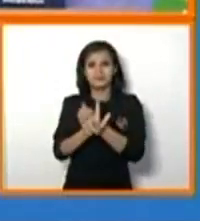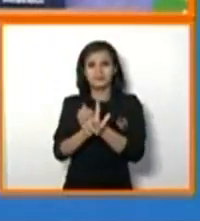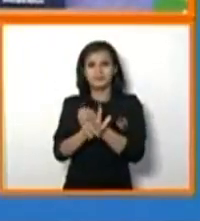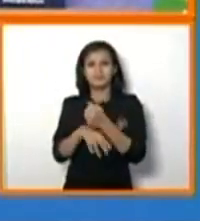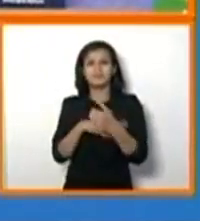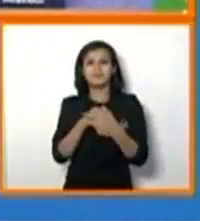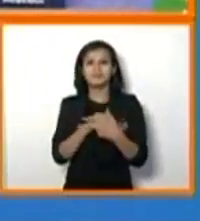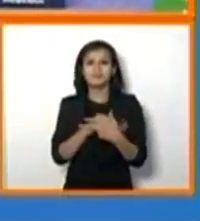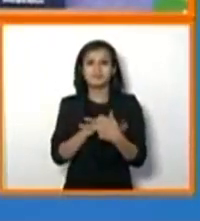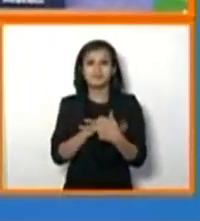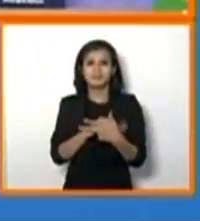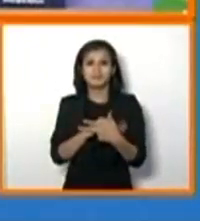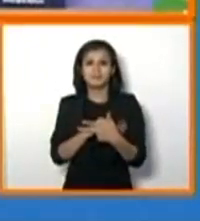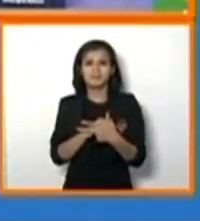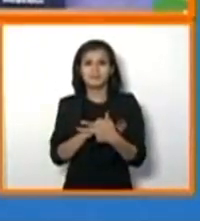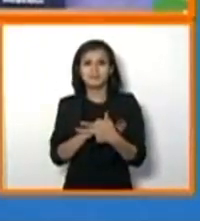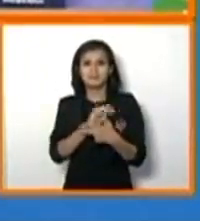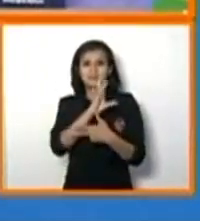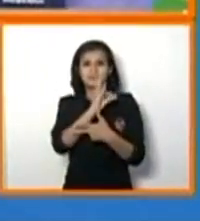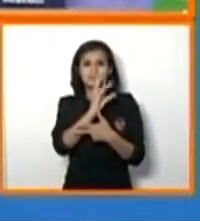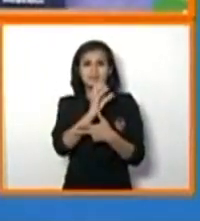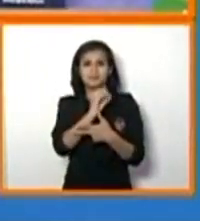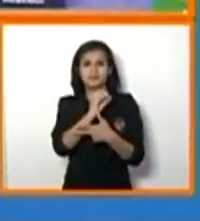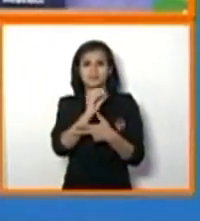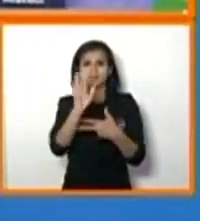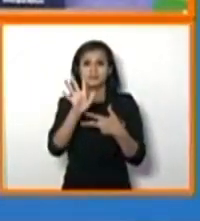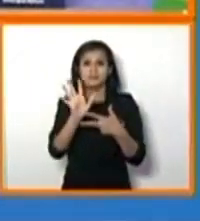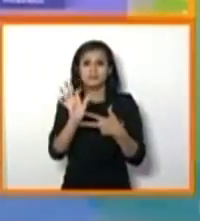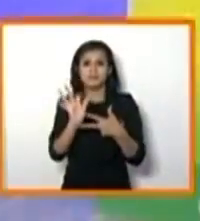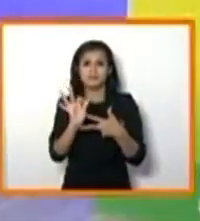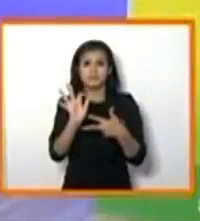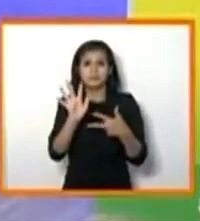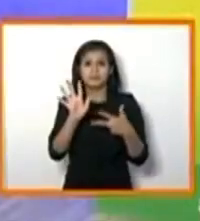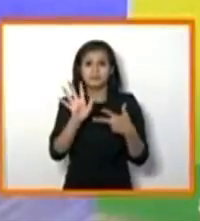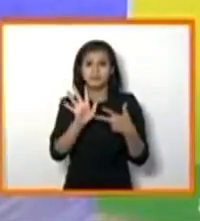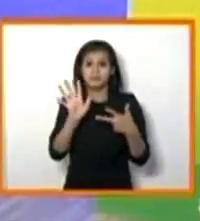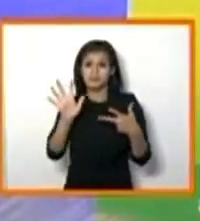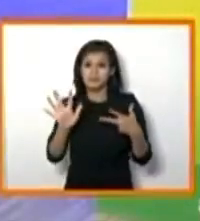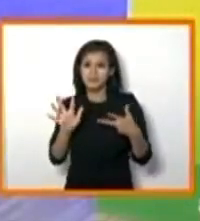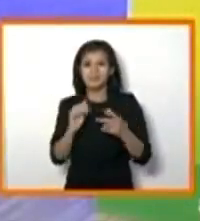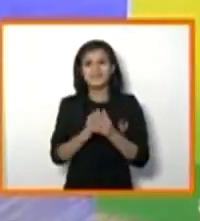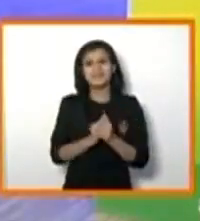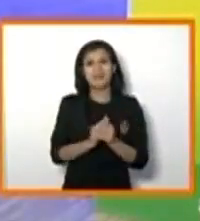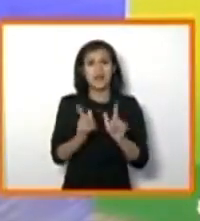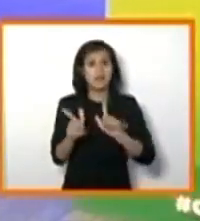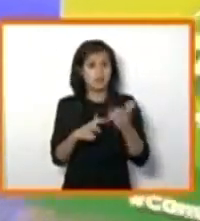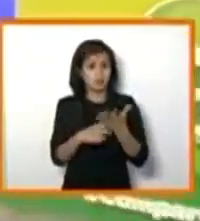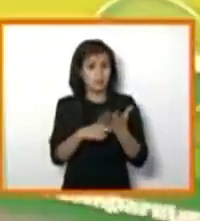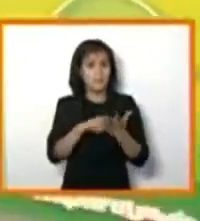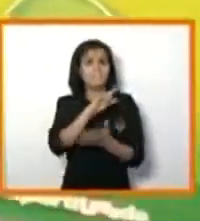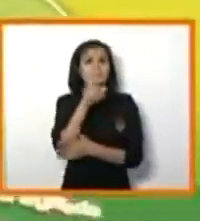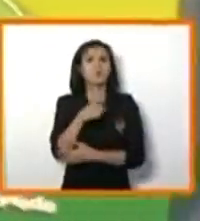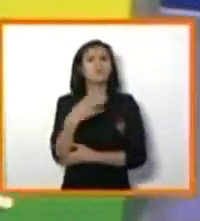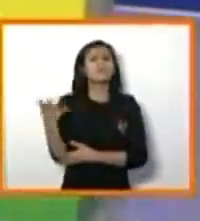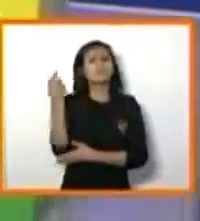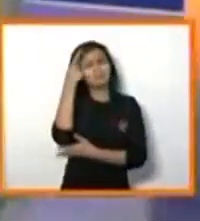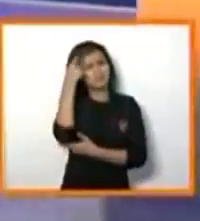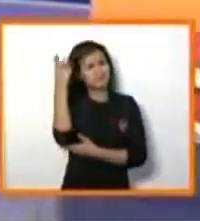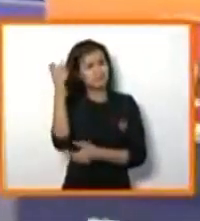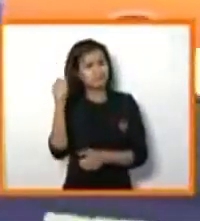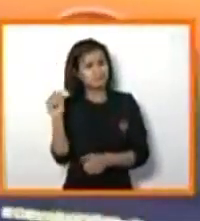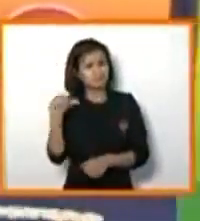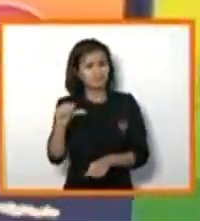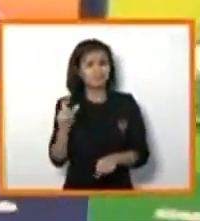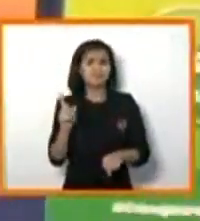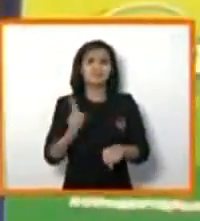y estos son 70, 59 y 55. Con tu boleto en mano, dime tú qué soñaste hoy, porque lo haremos